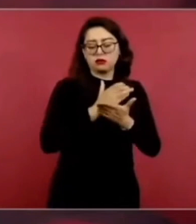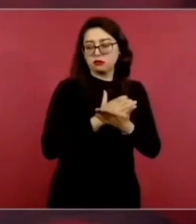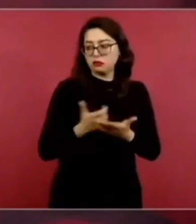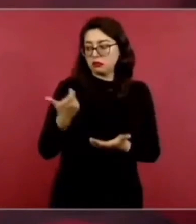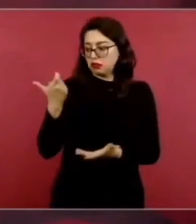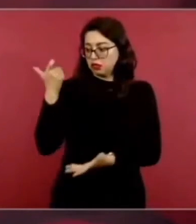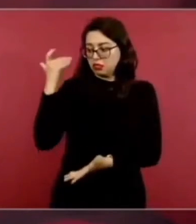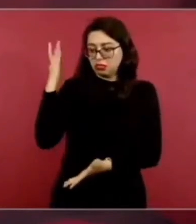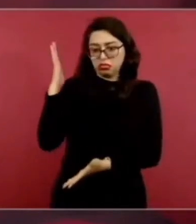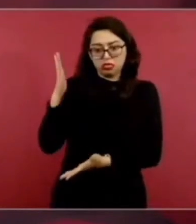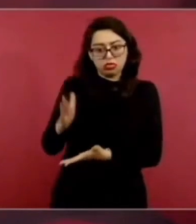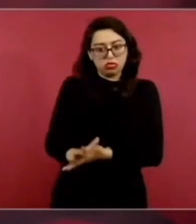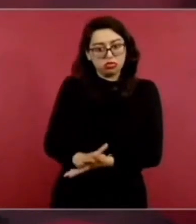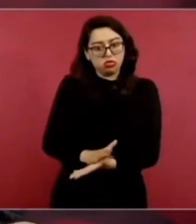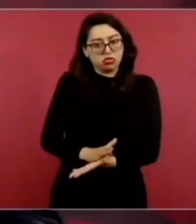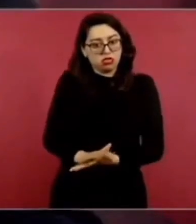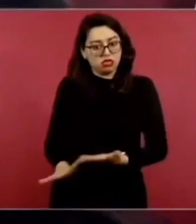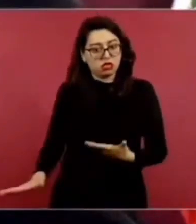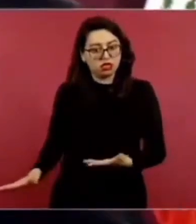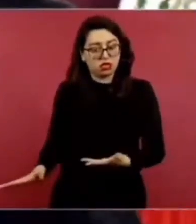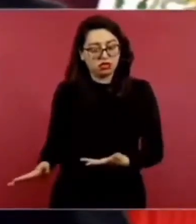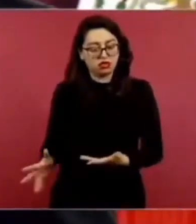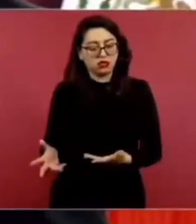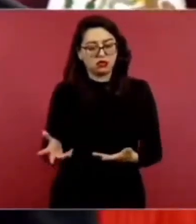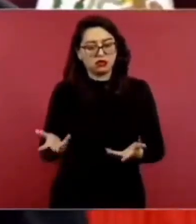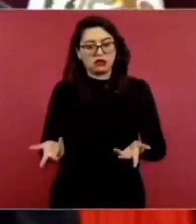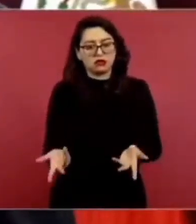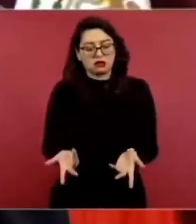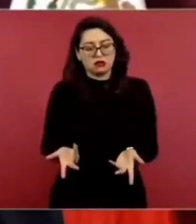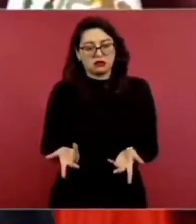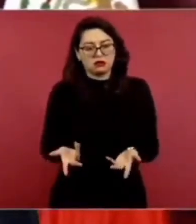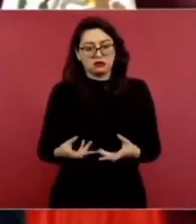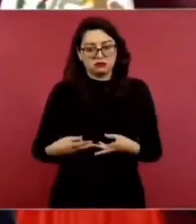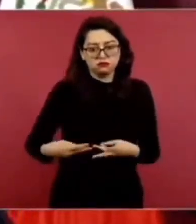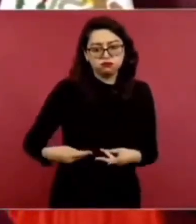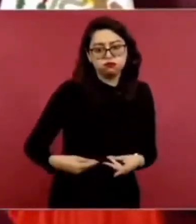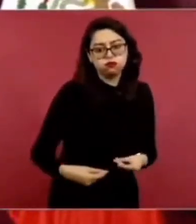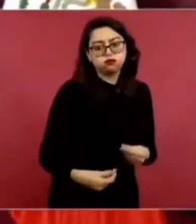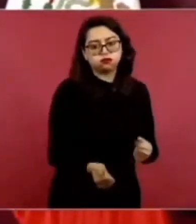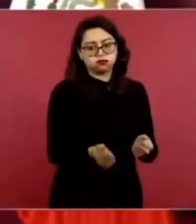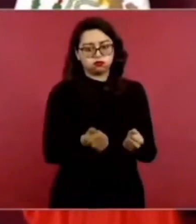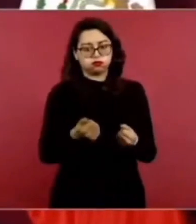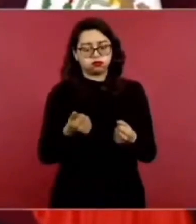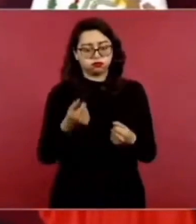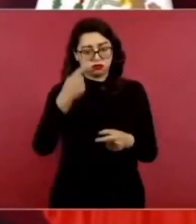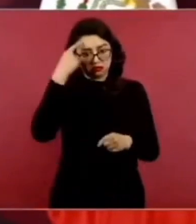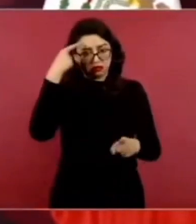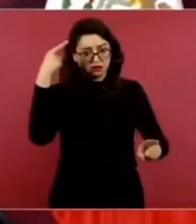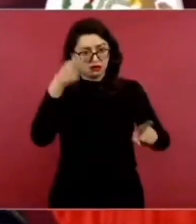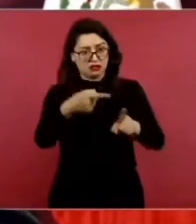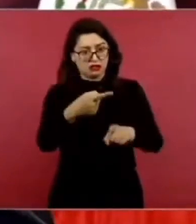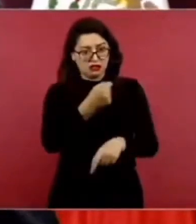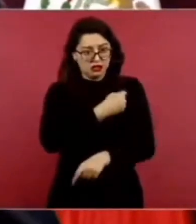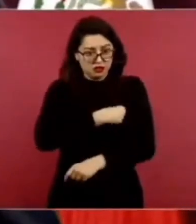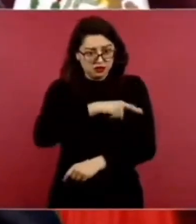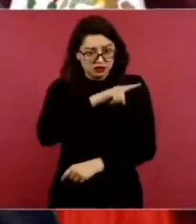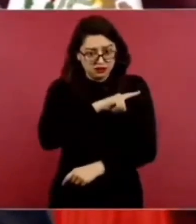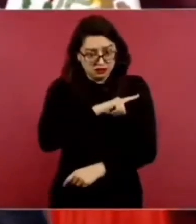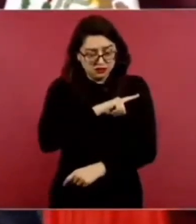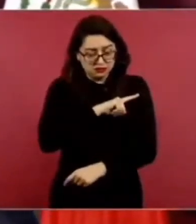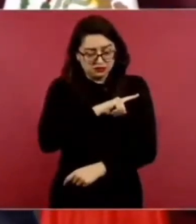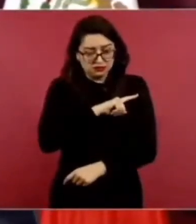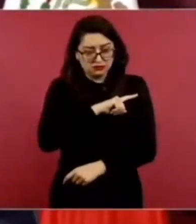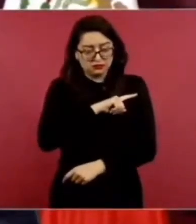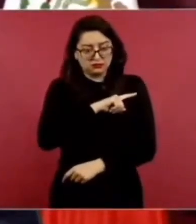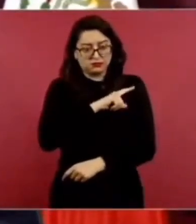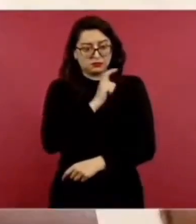porque lo poco que tenga lo va a utilizar